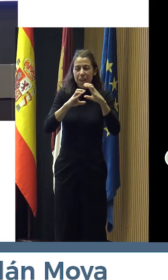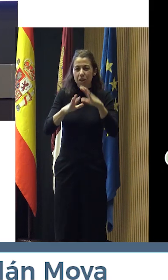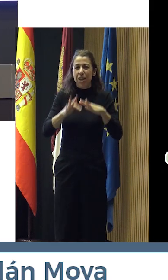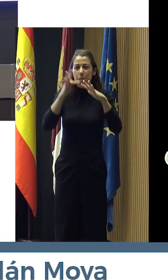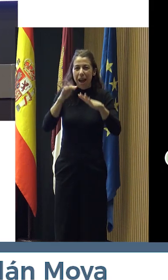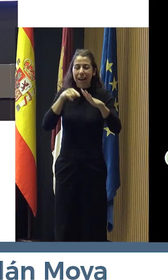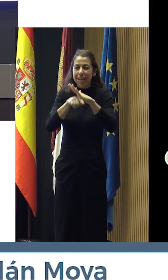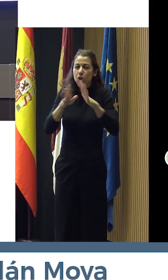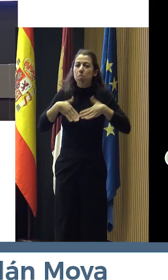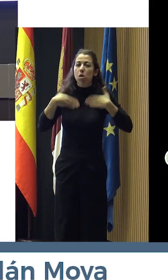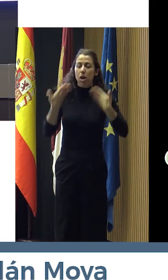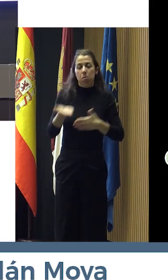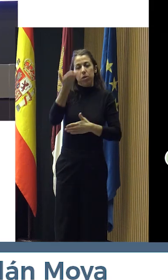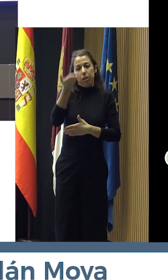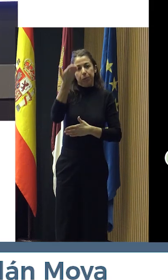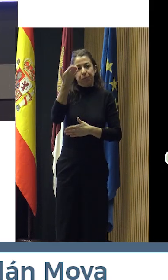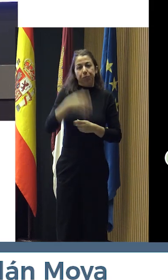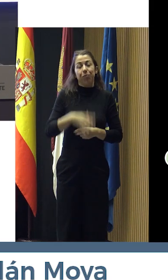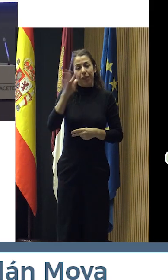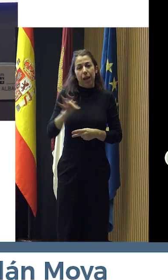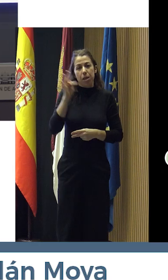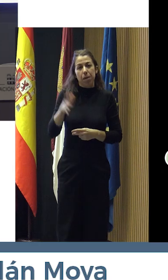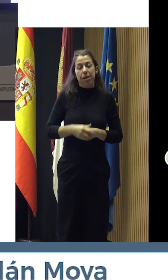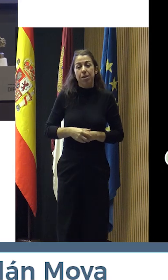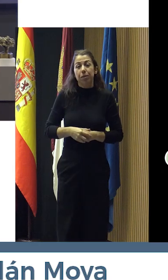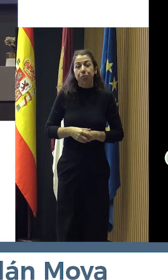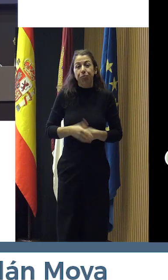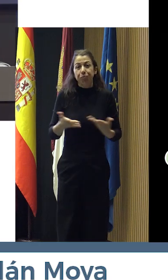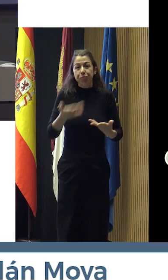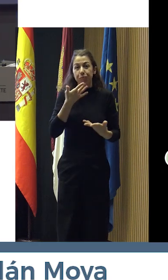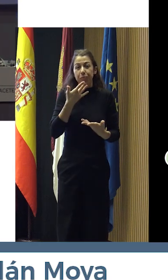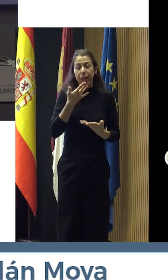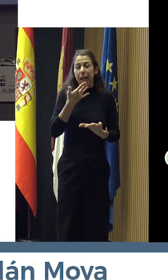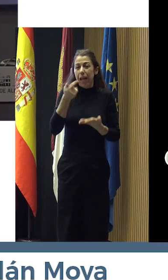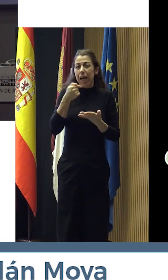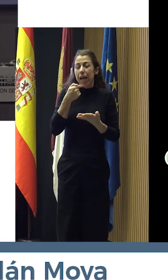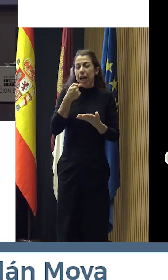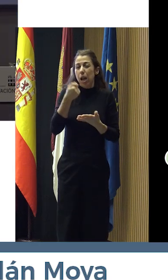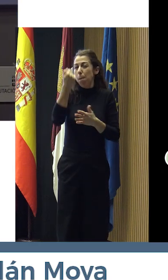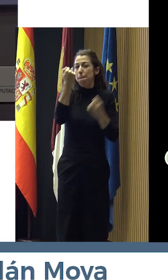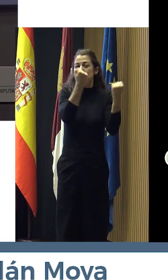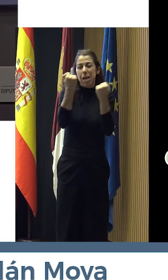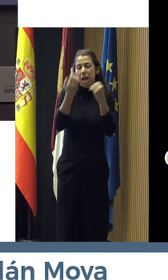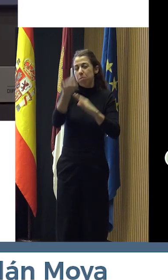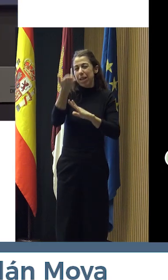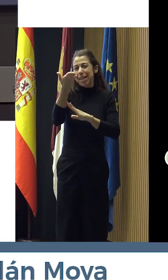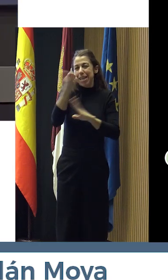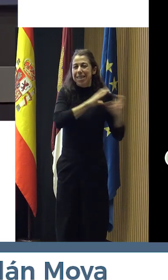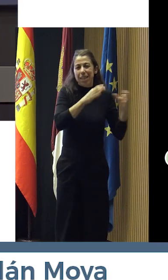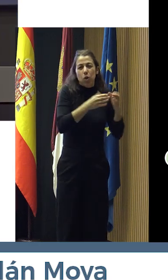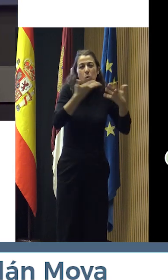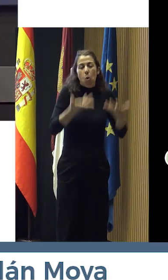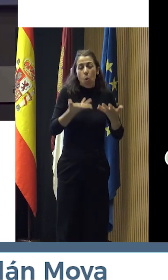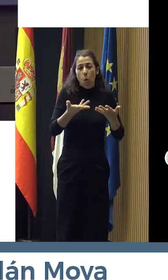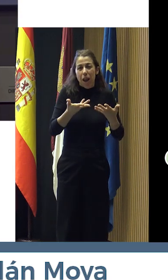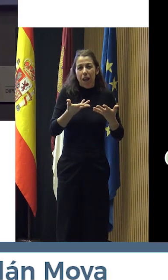gestión emocional principalmente. Además, el eje estrella, ¿no? El pilar estrella de esta cátedra es la